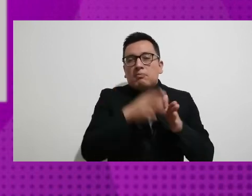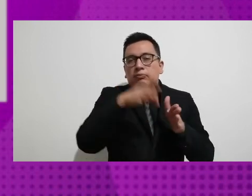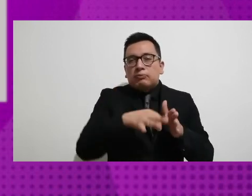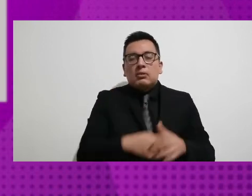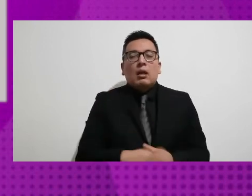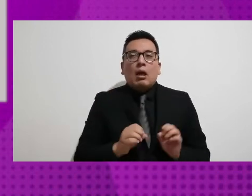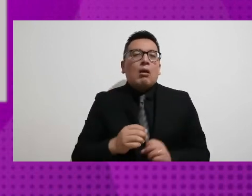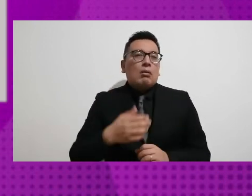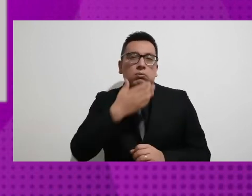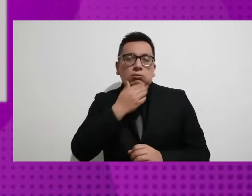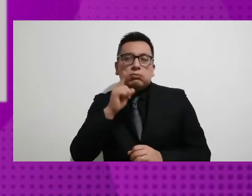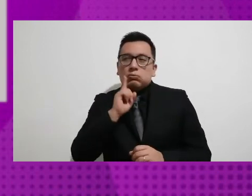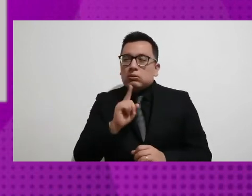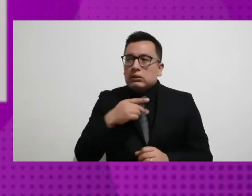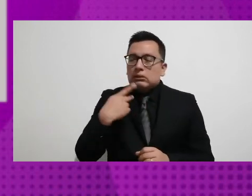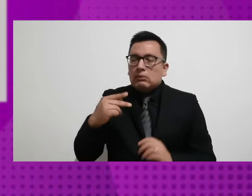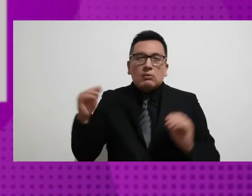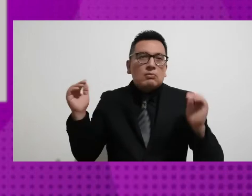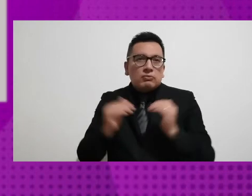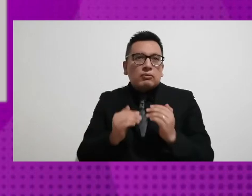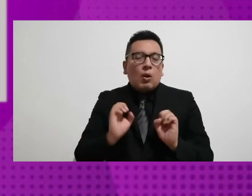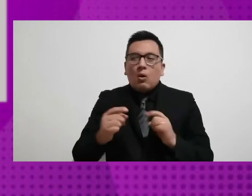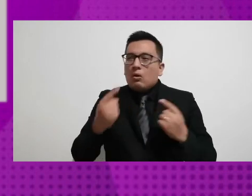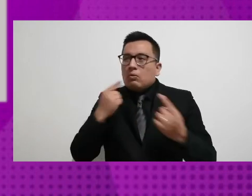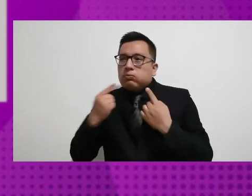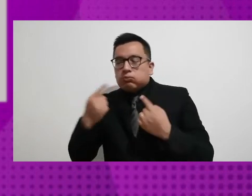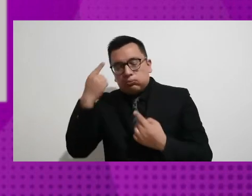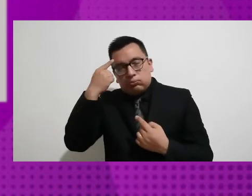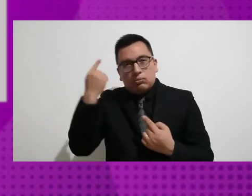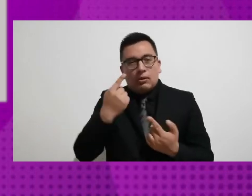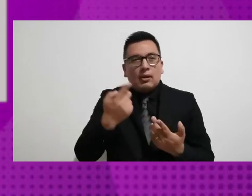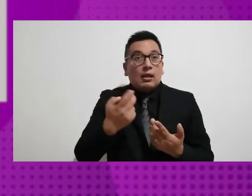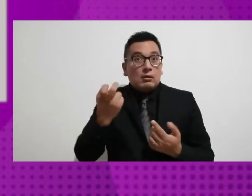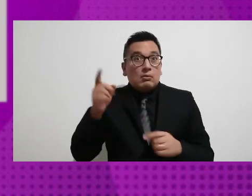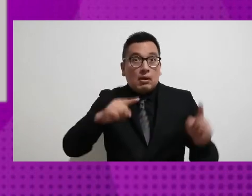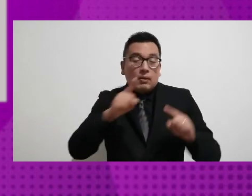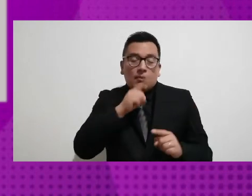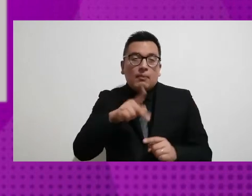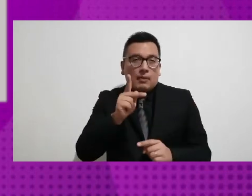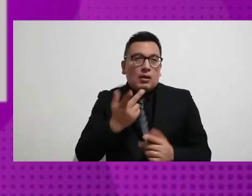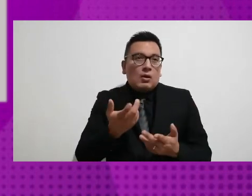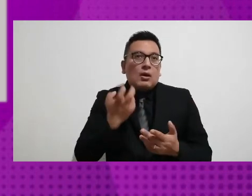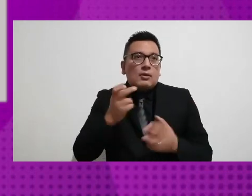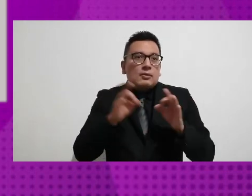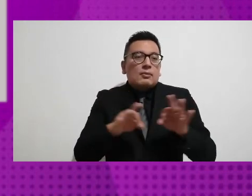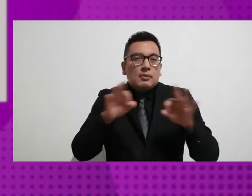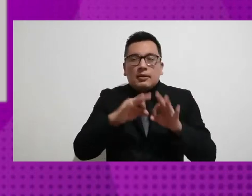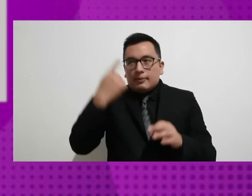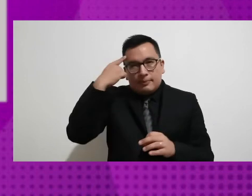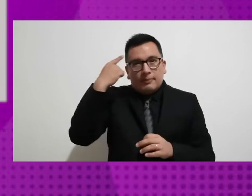la desigualdad y violencia política de género y los puntos de acuerdo como instrumentos no legislativos, pero